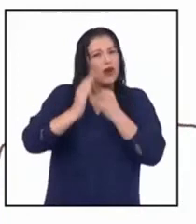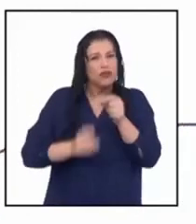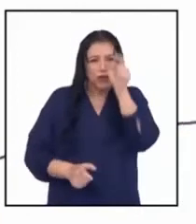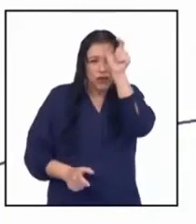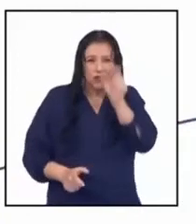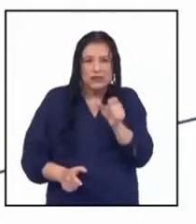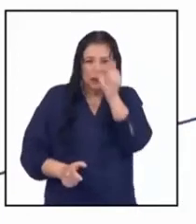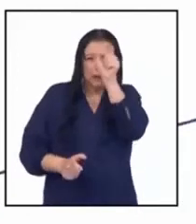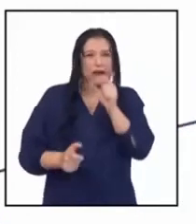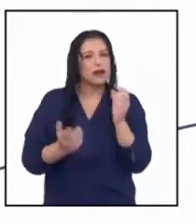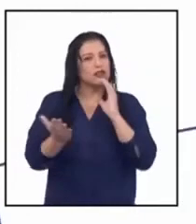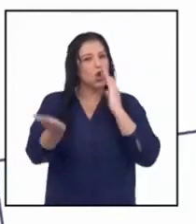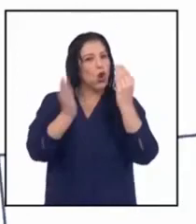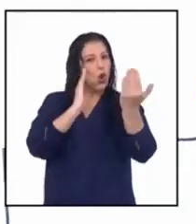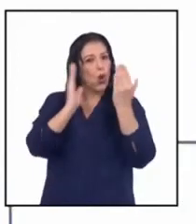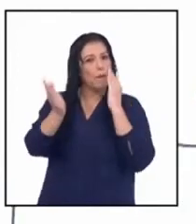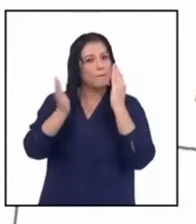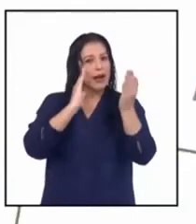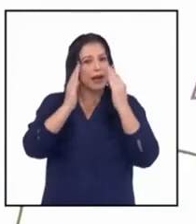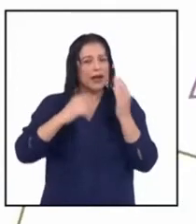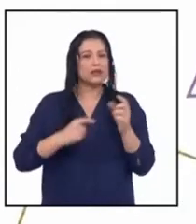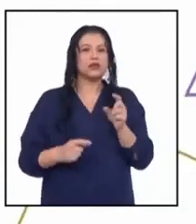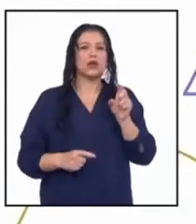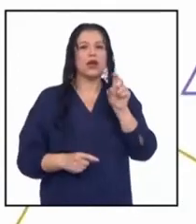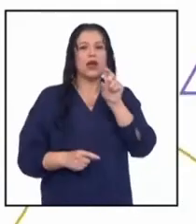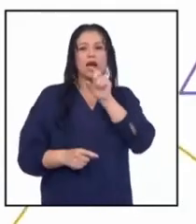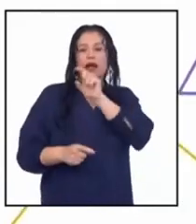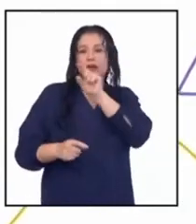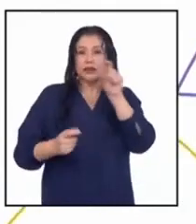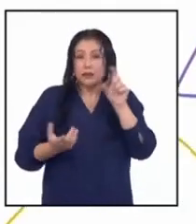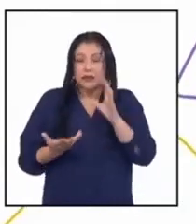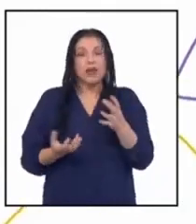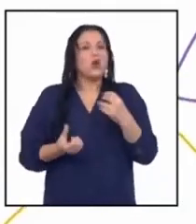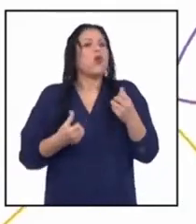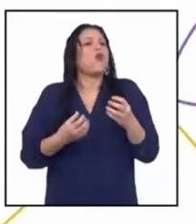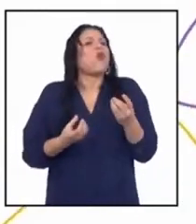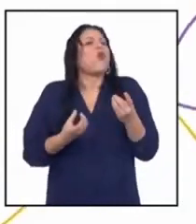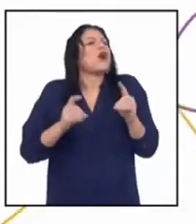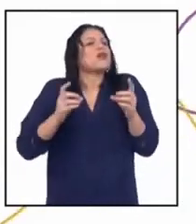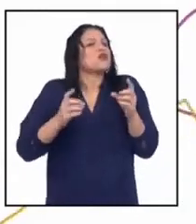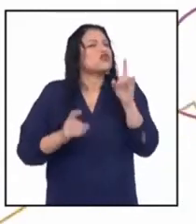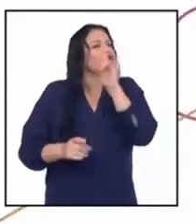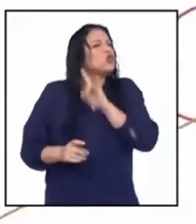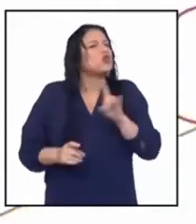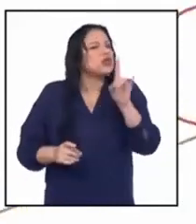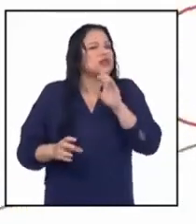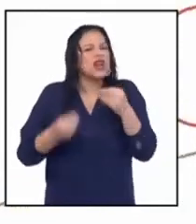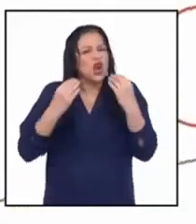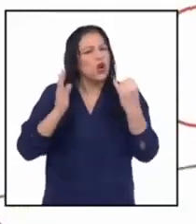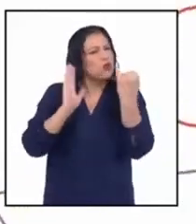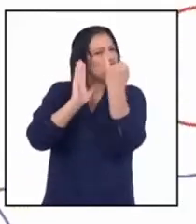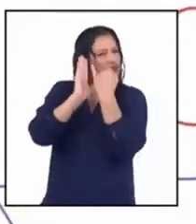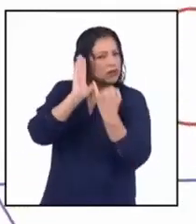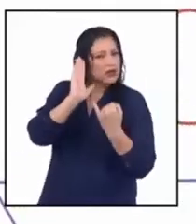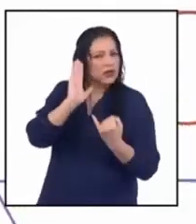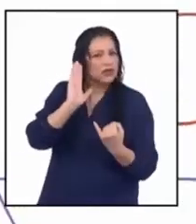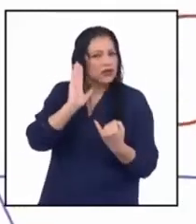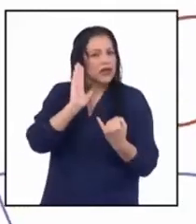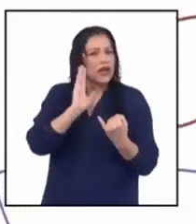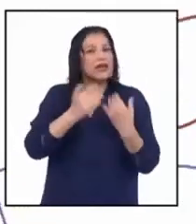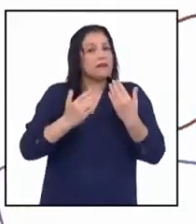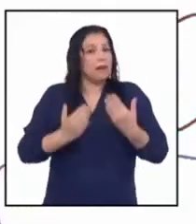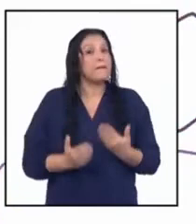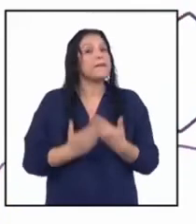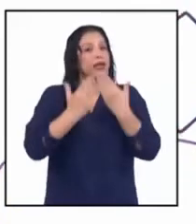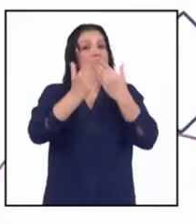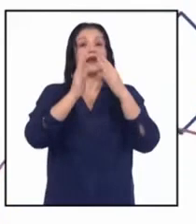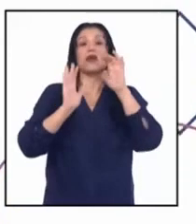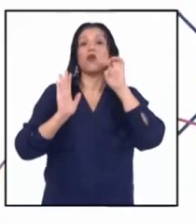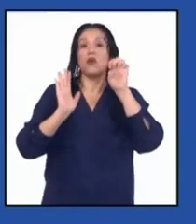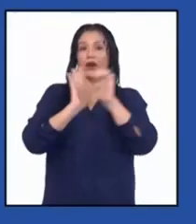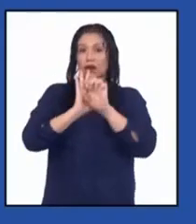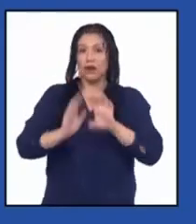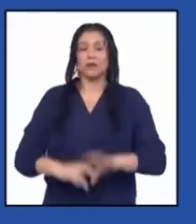barras comparativas verticales, cuándo se utilizan, cómo se grafican y deben plantear un